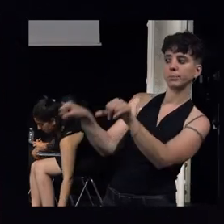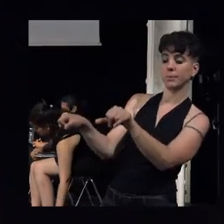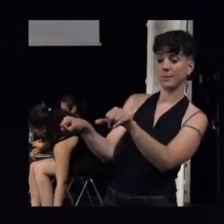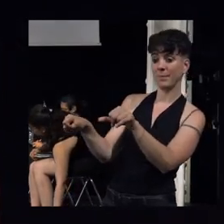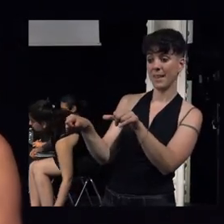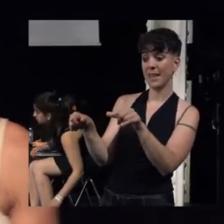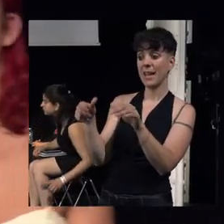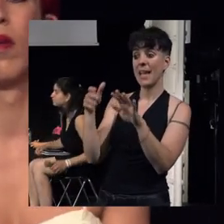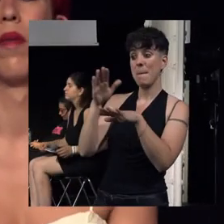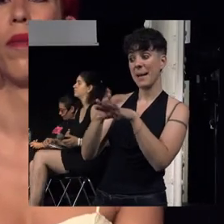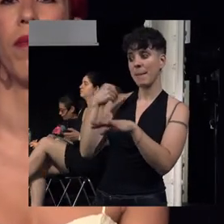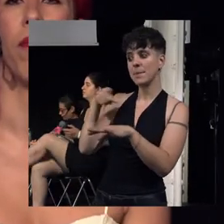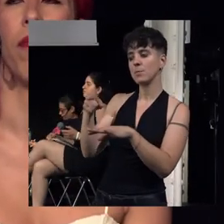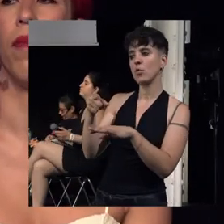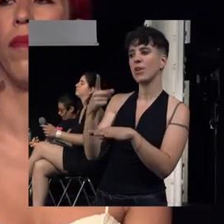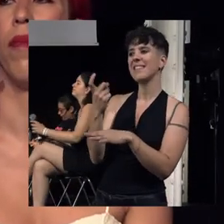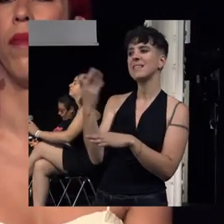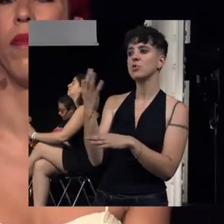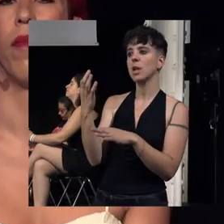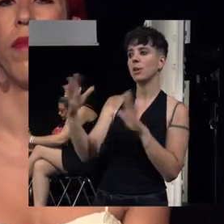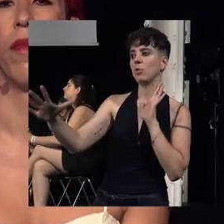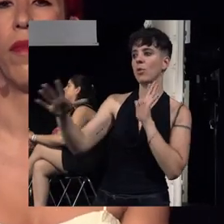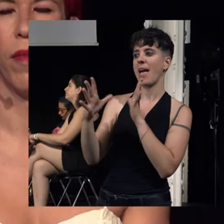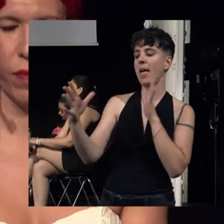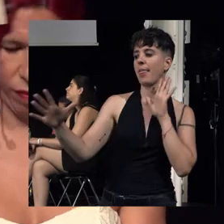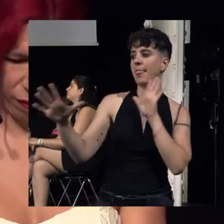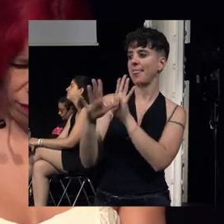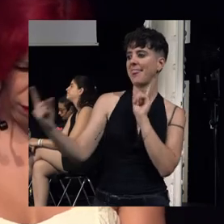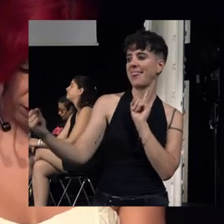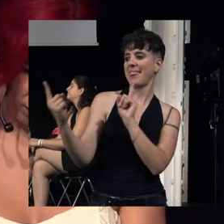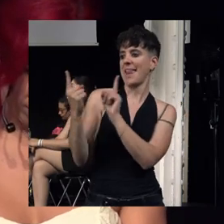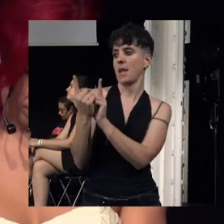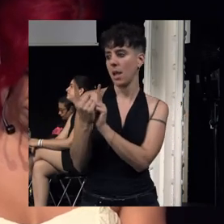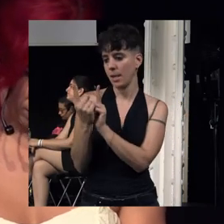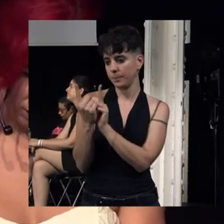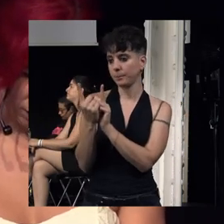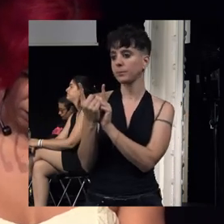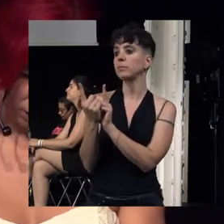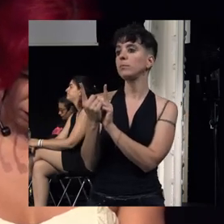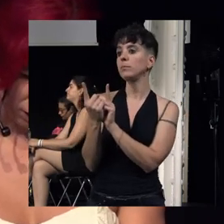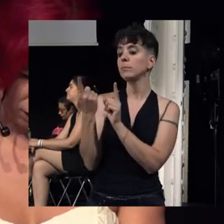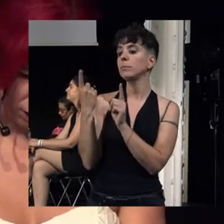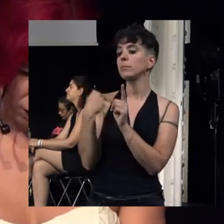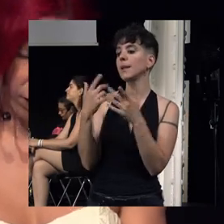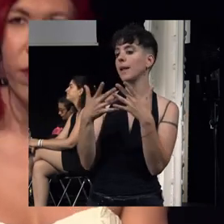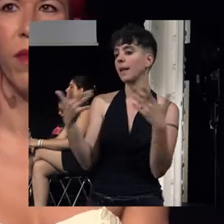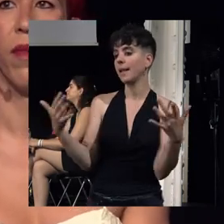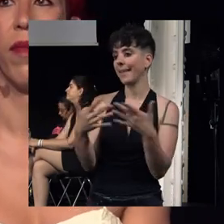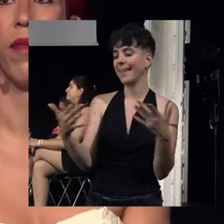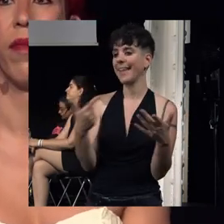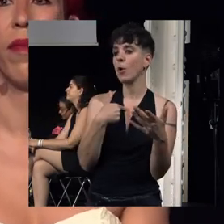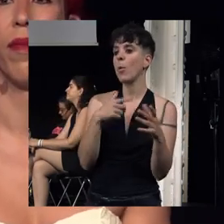necesitamos aproximarnos. Bien dice el dicho, y aquí acabo, nadie aprende en cabeza